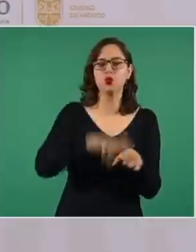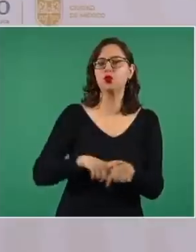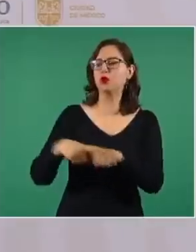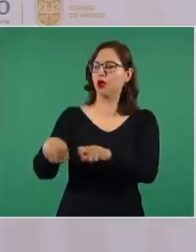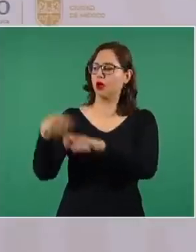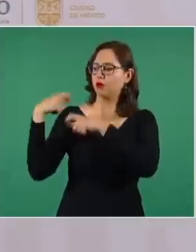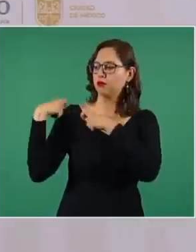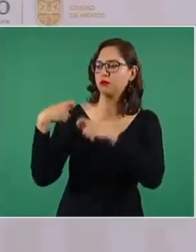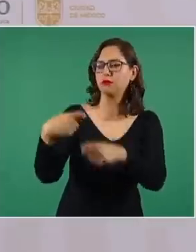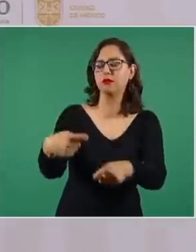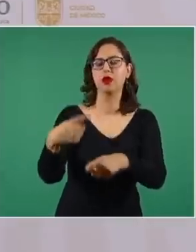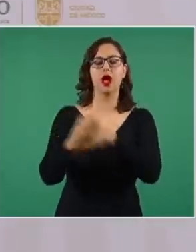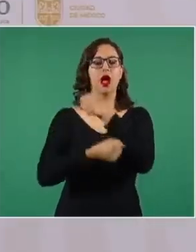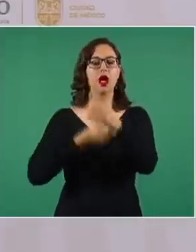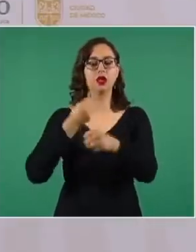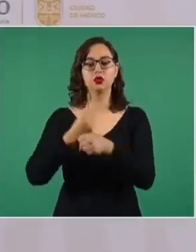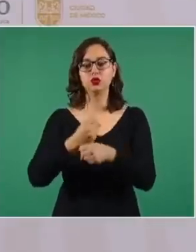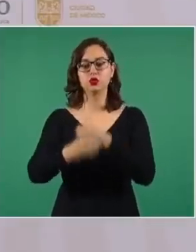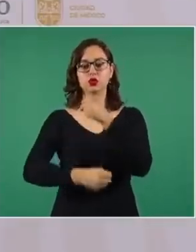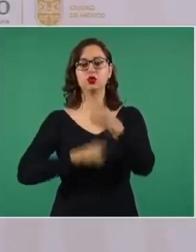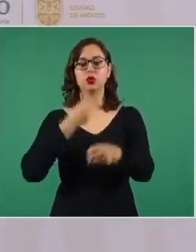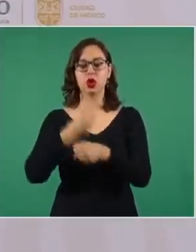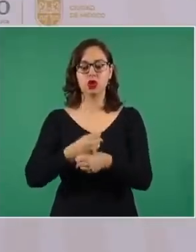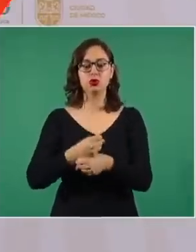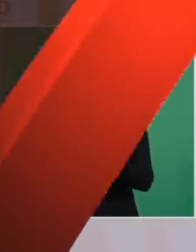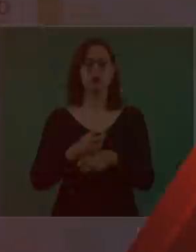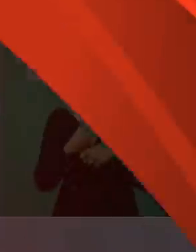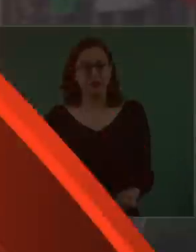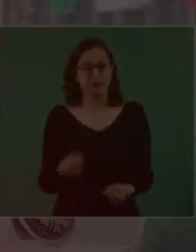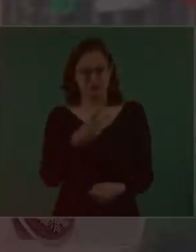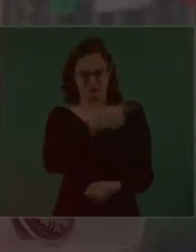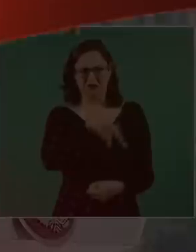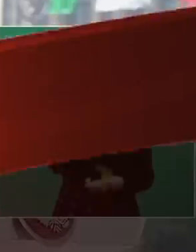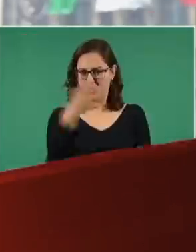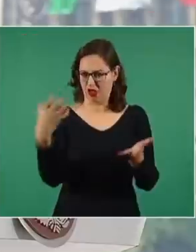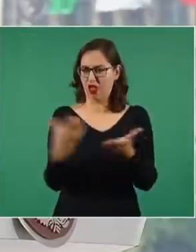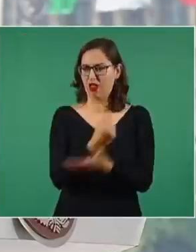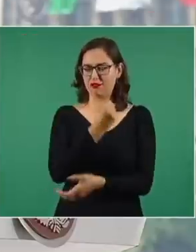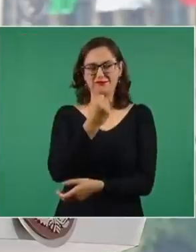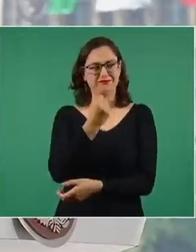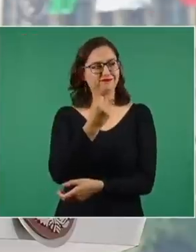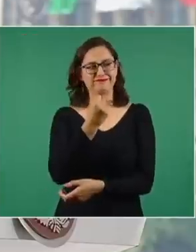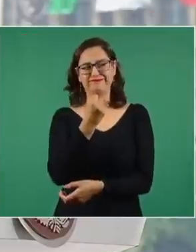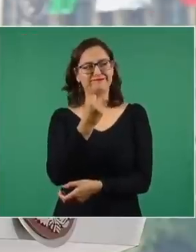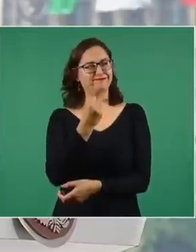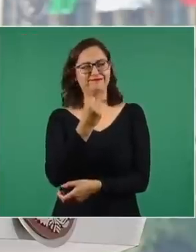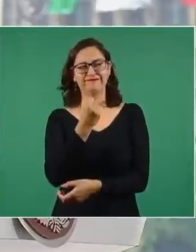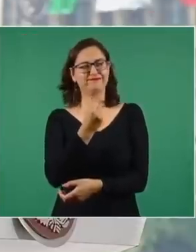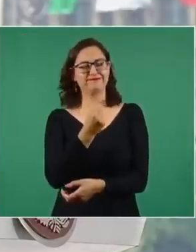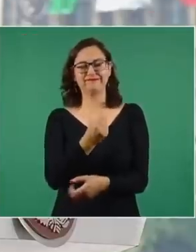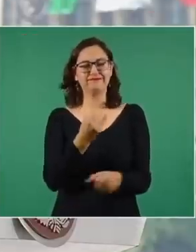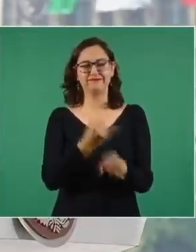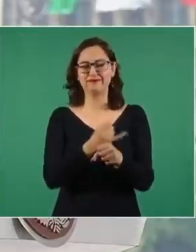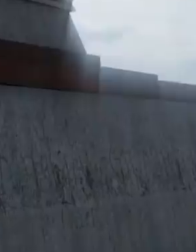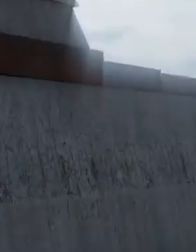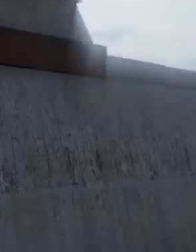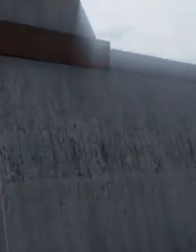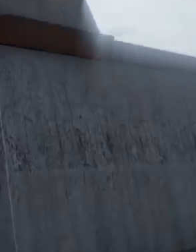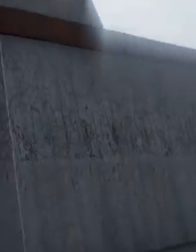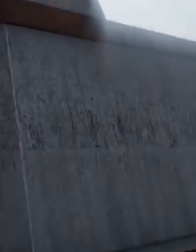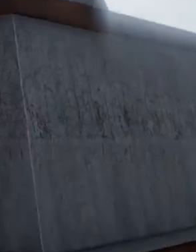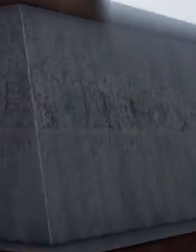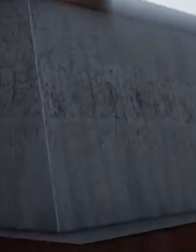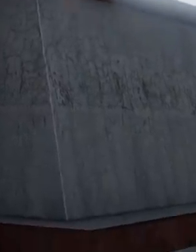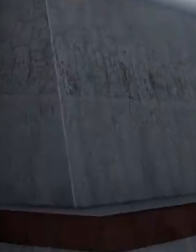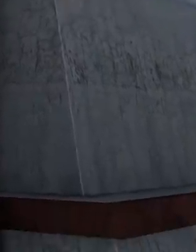milenarias, centenarias de los antiguos pueblos mesoamericanos. La llamada conquista española representó el